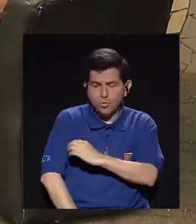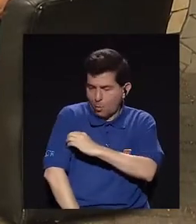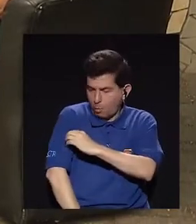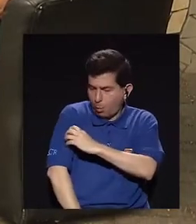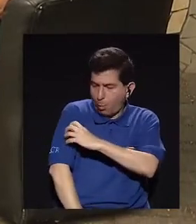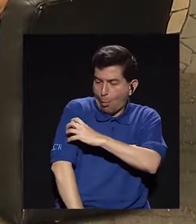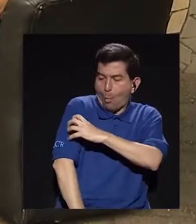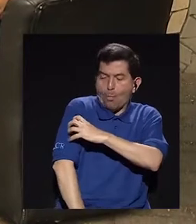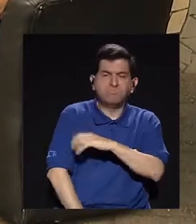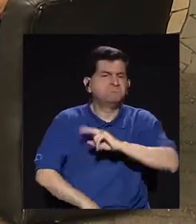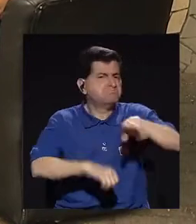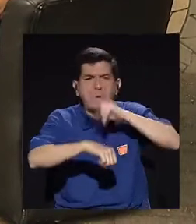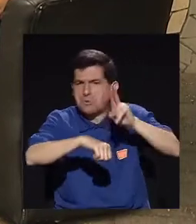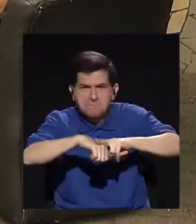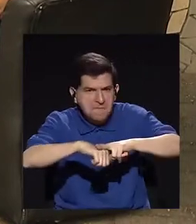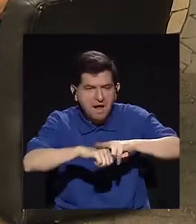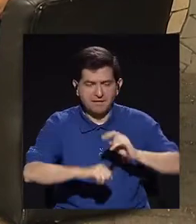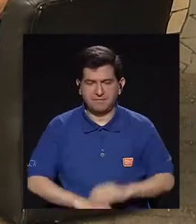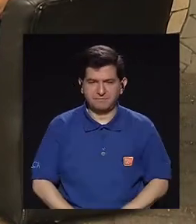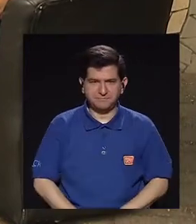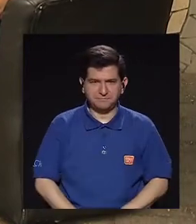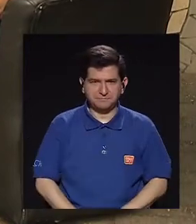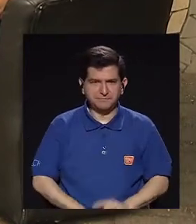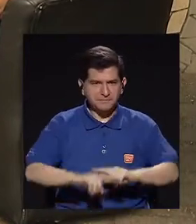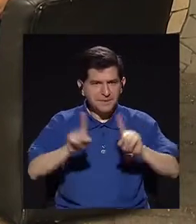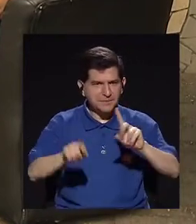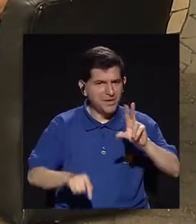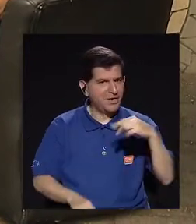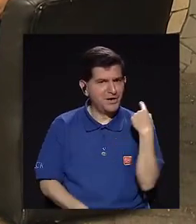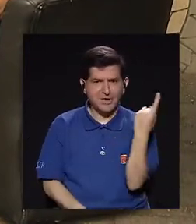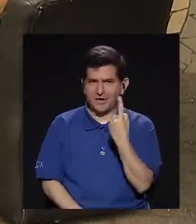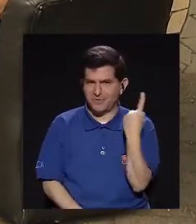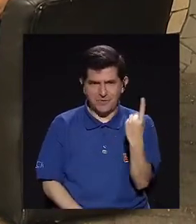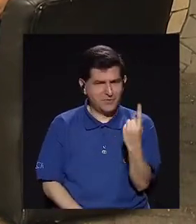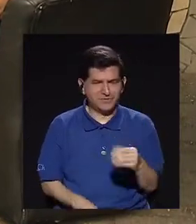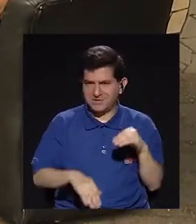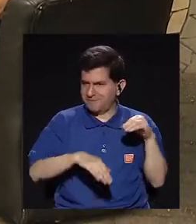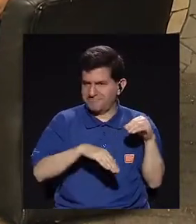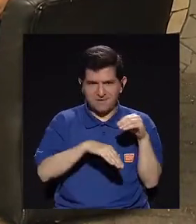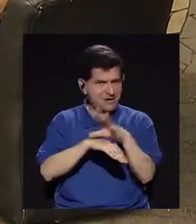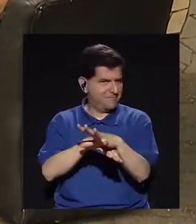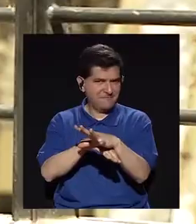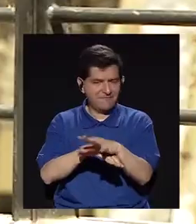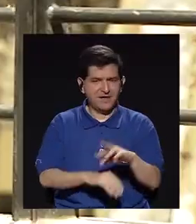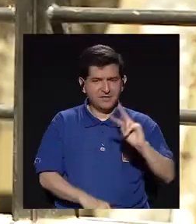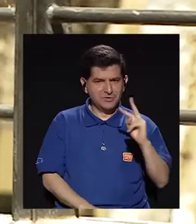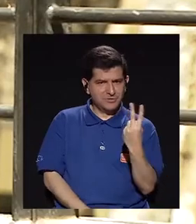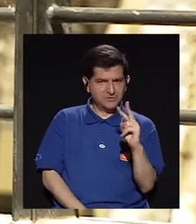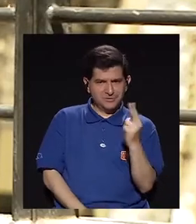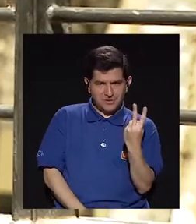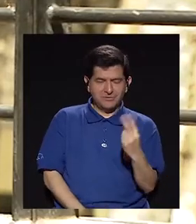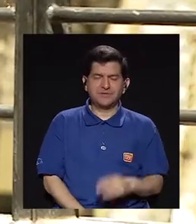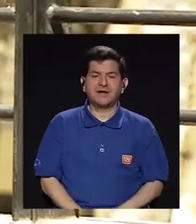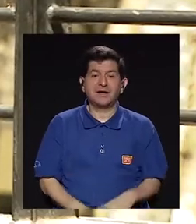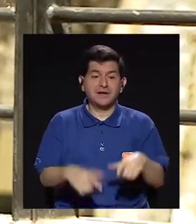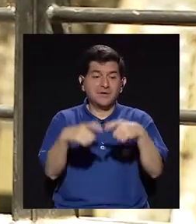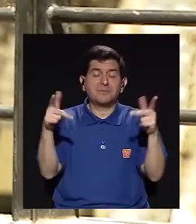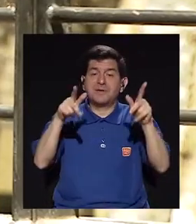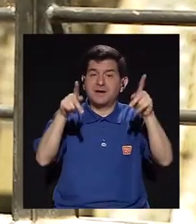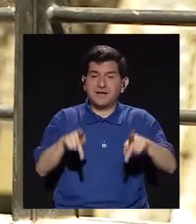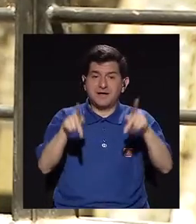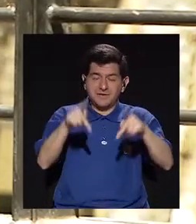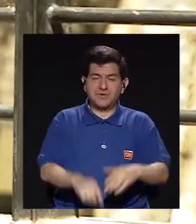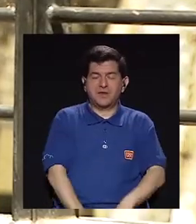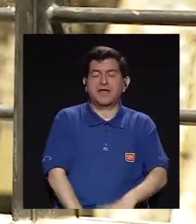inflama y produce dolor, eso es normal. Ahora, no siempre va a producir algún efecto secundario. La gran mayoría de